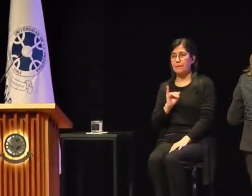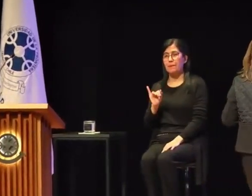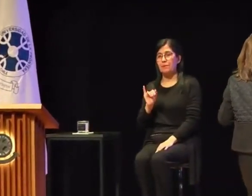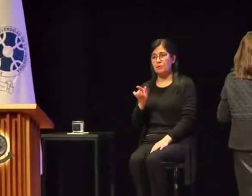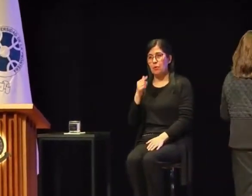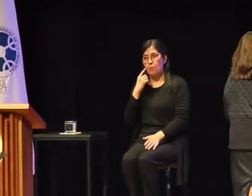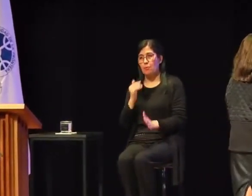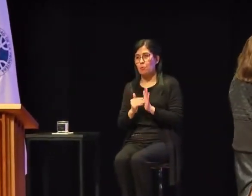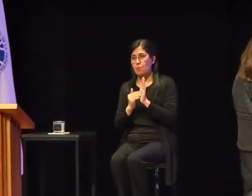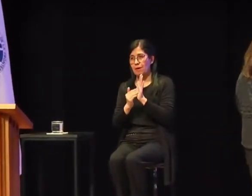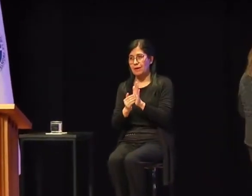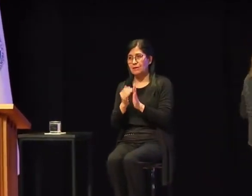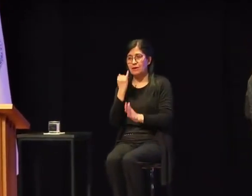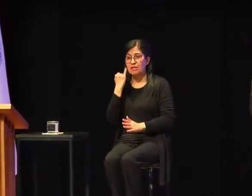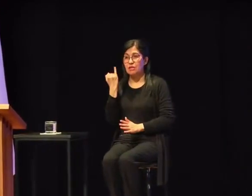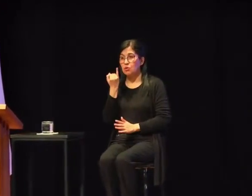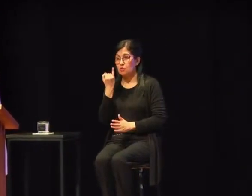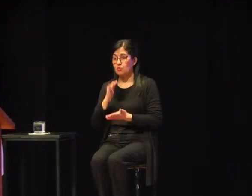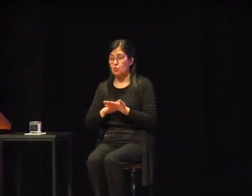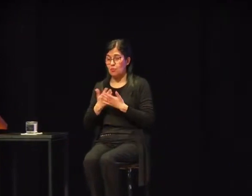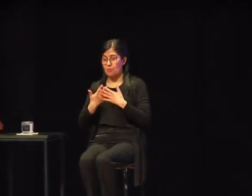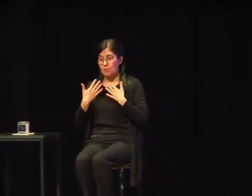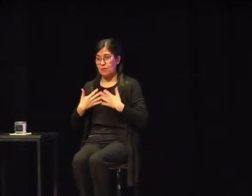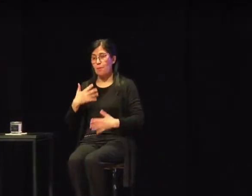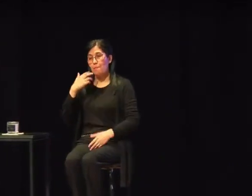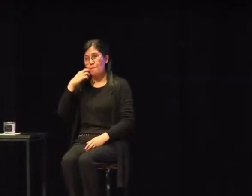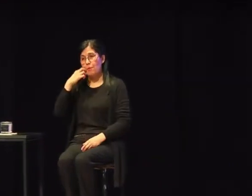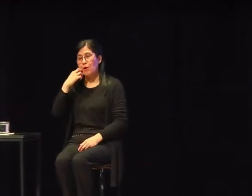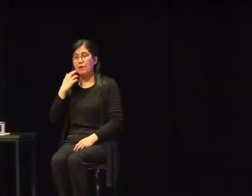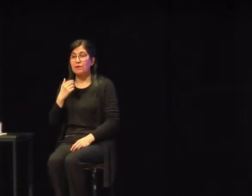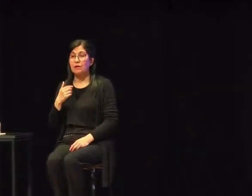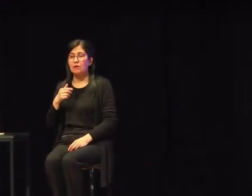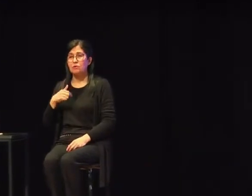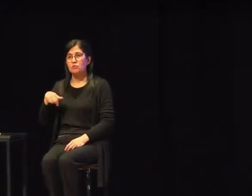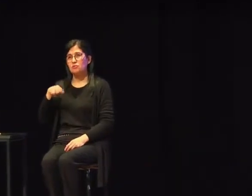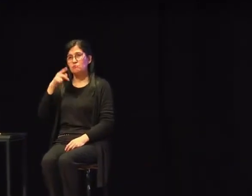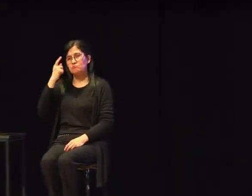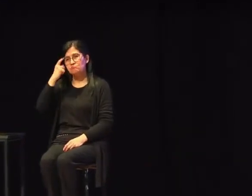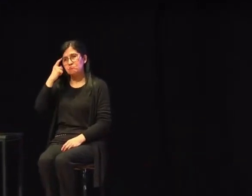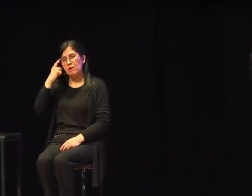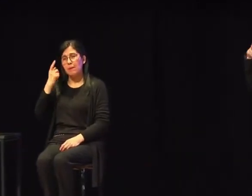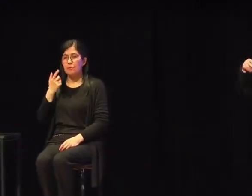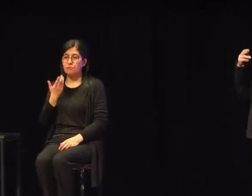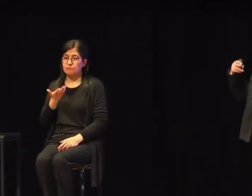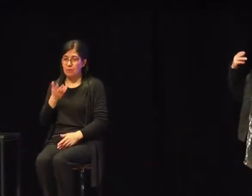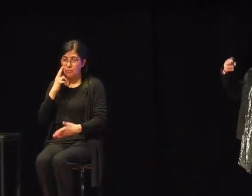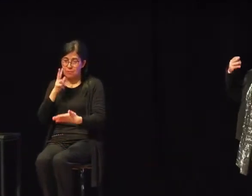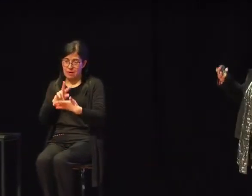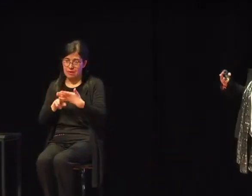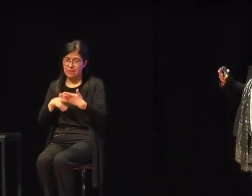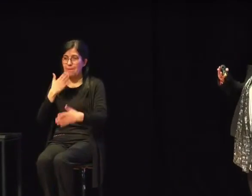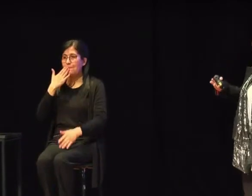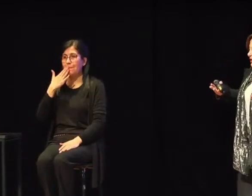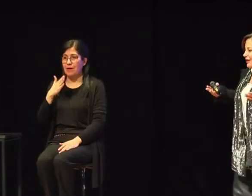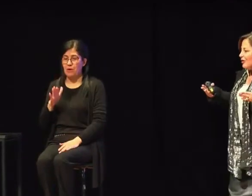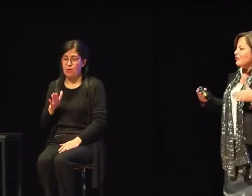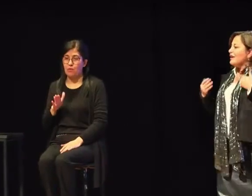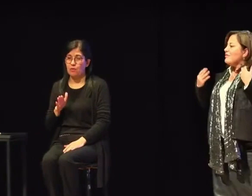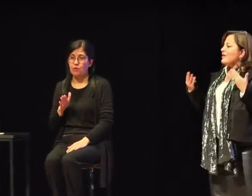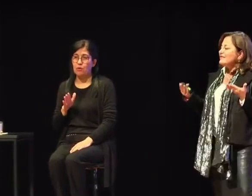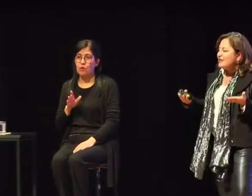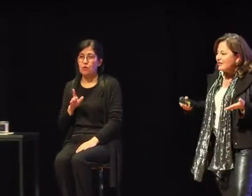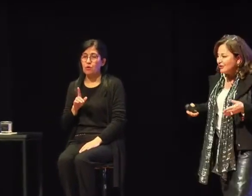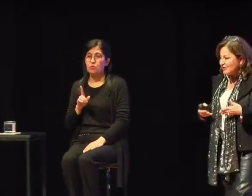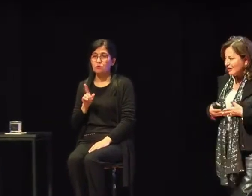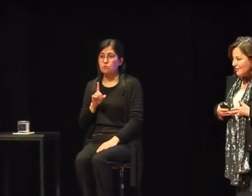artículo del Instituto de Medicina de Rares Humanos. Y la verdad es que estábamos, entre comillas, peor, pero no peor porque